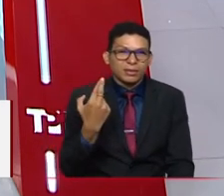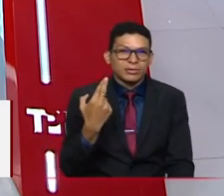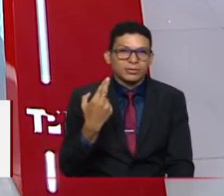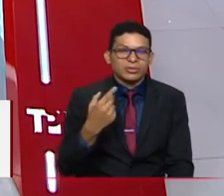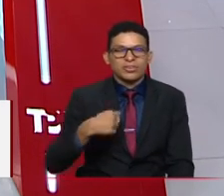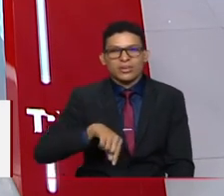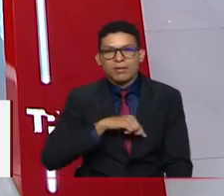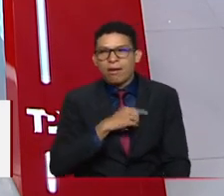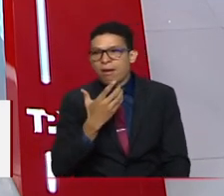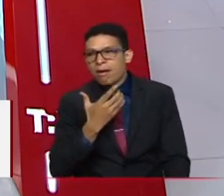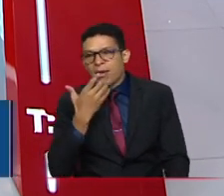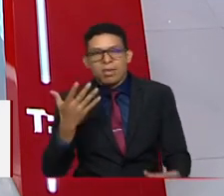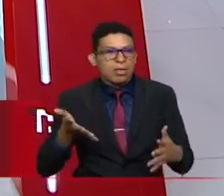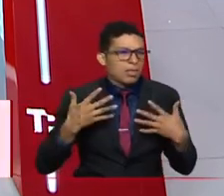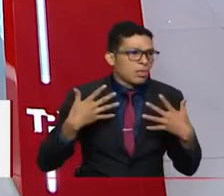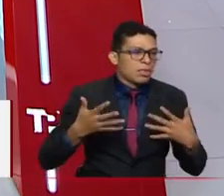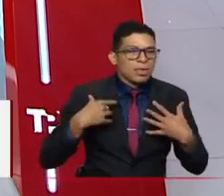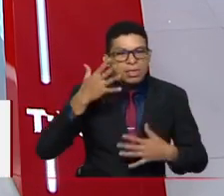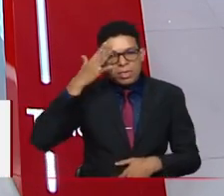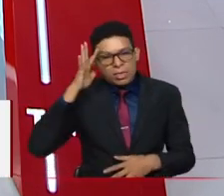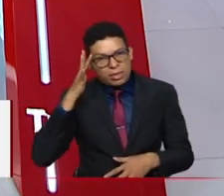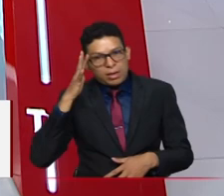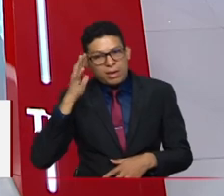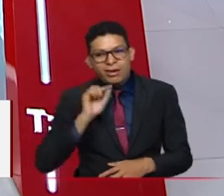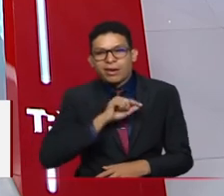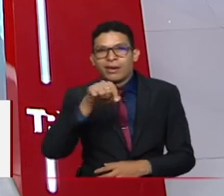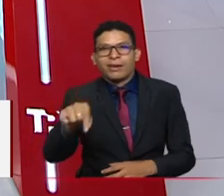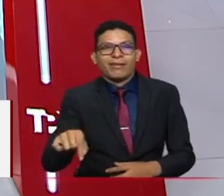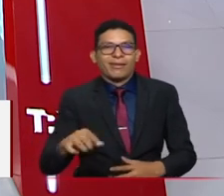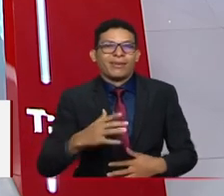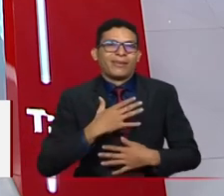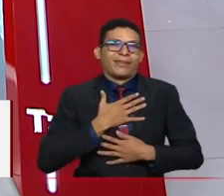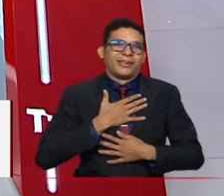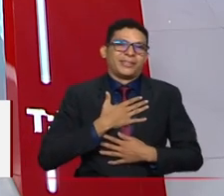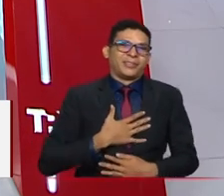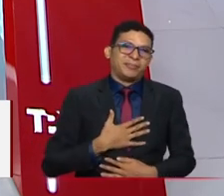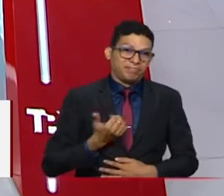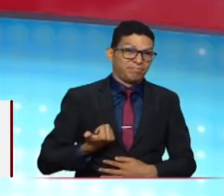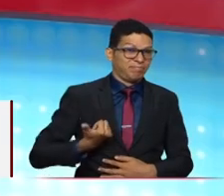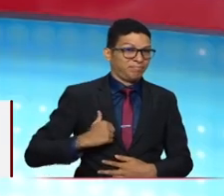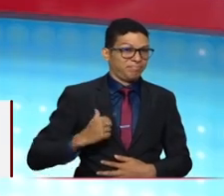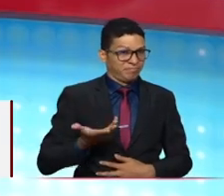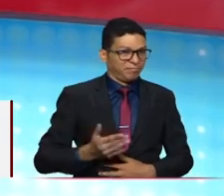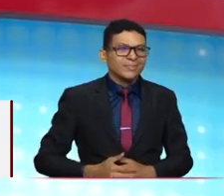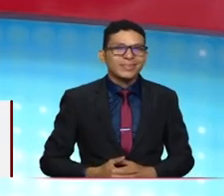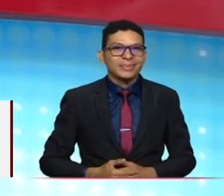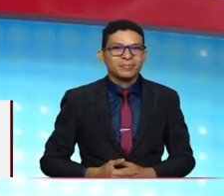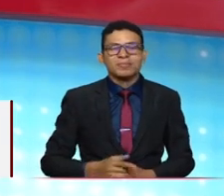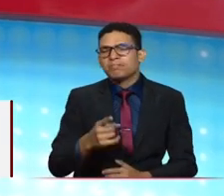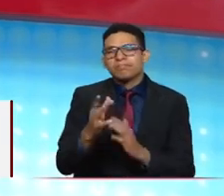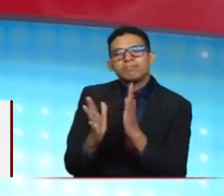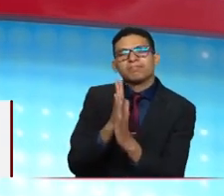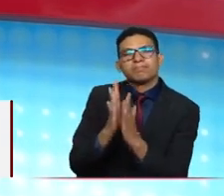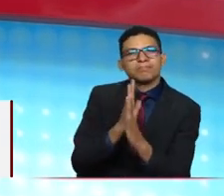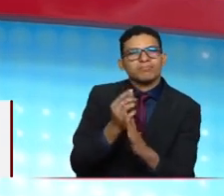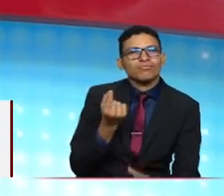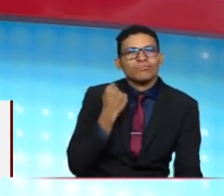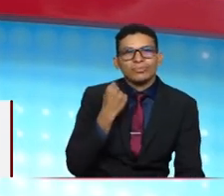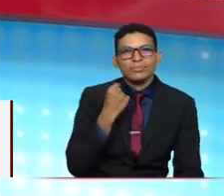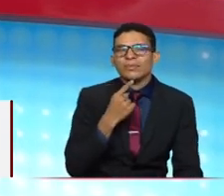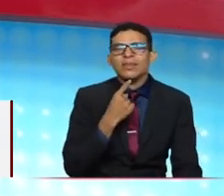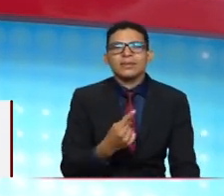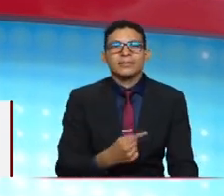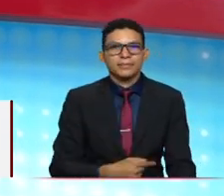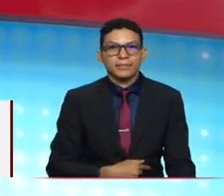calentanos allá nos podemos también dispersar Y aprovechar el clima alcaldesa usted nos mencionaba hace unos segundos